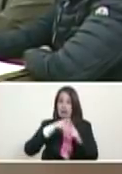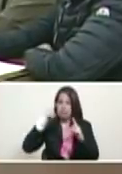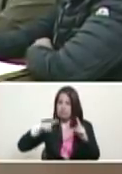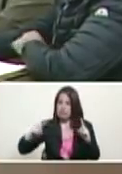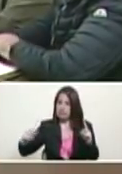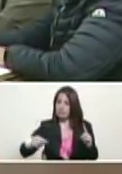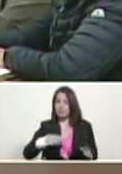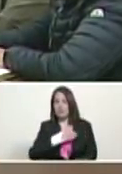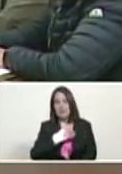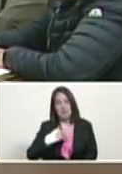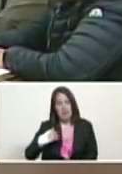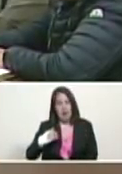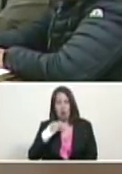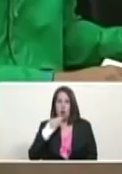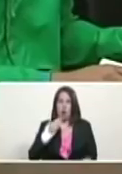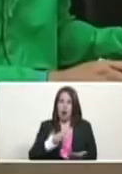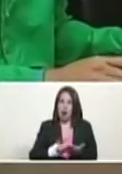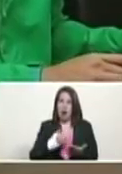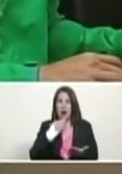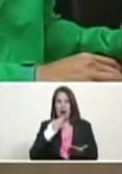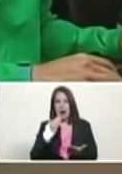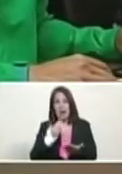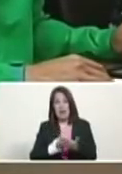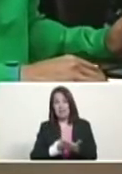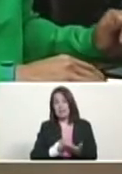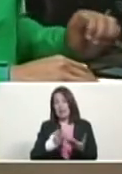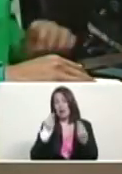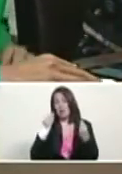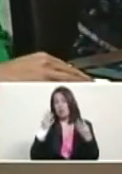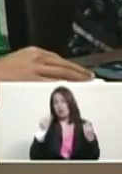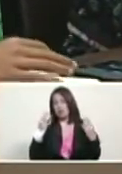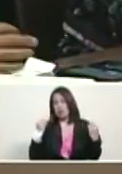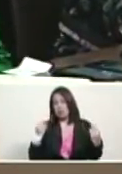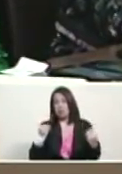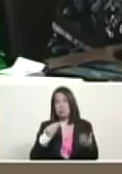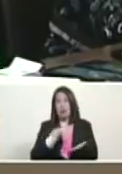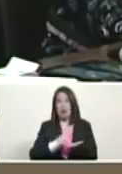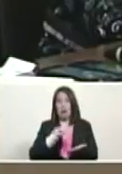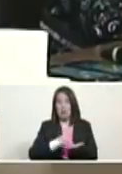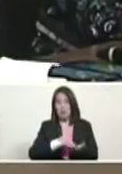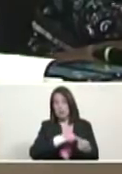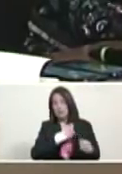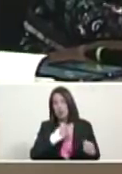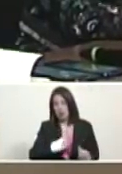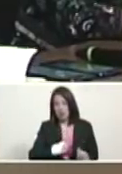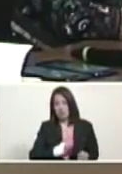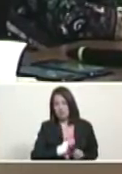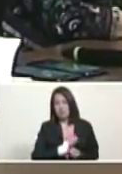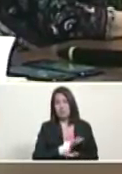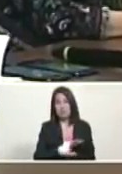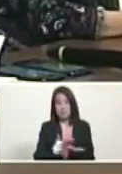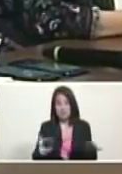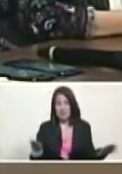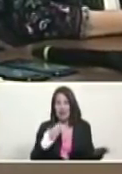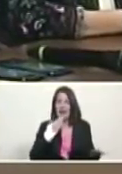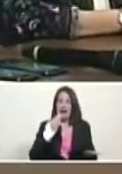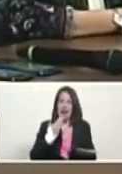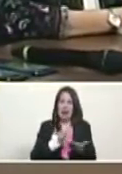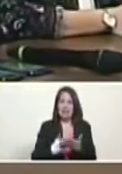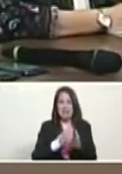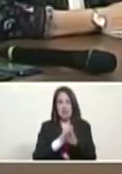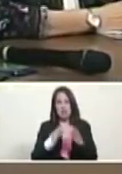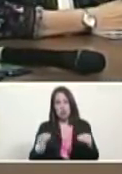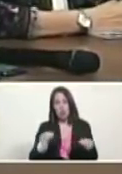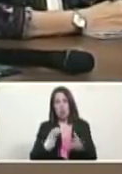Quiero agradecer, mil veces agradecer desde mi corazón a mis compañeros de trabajo, a mis compañeros y hermanos